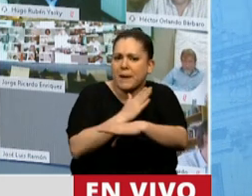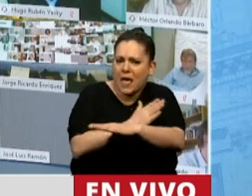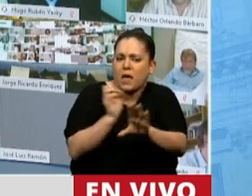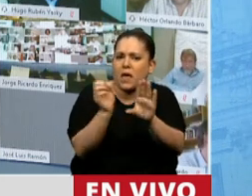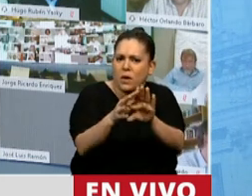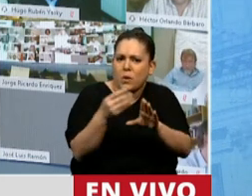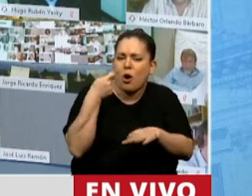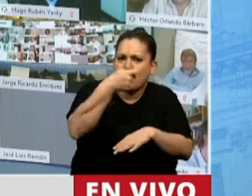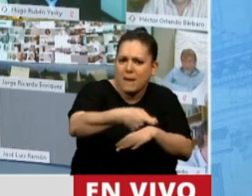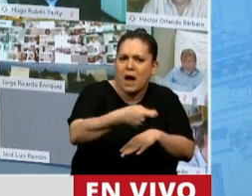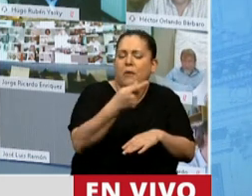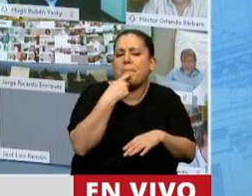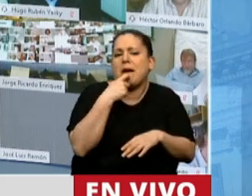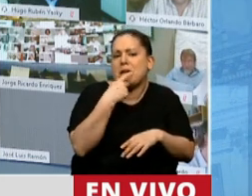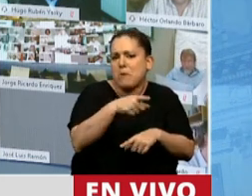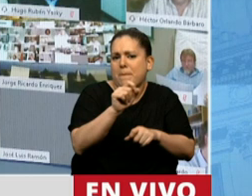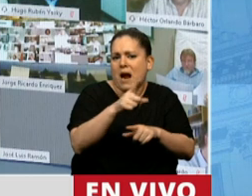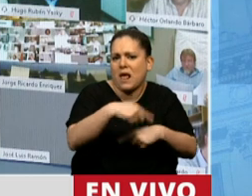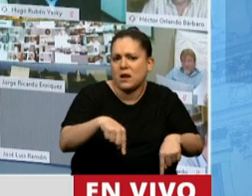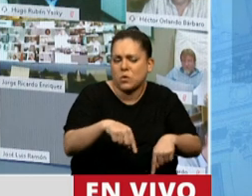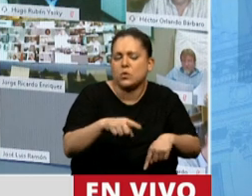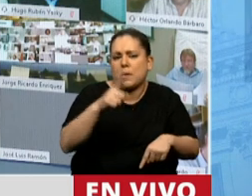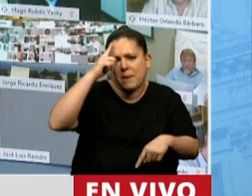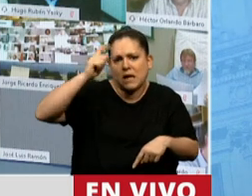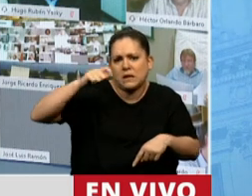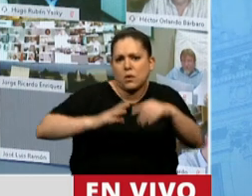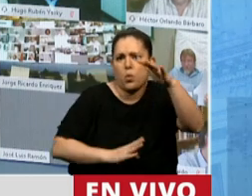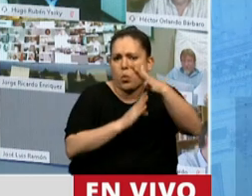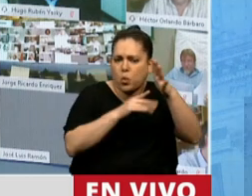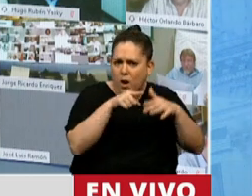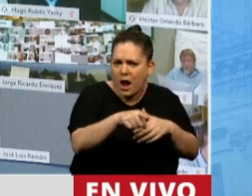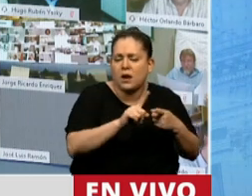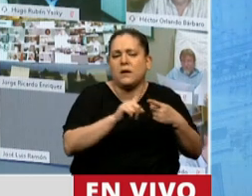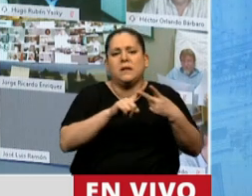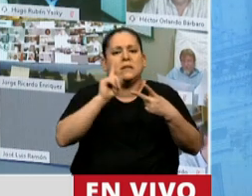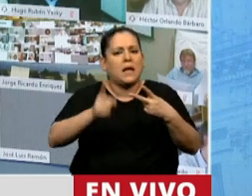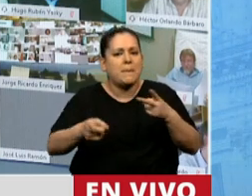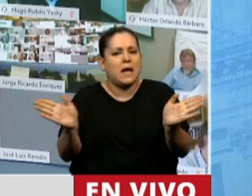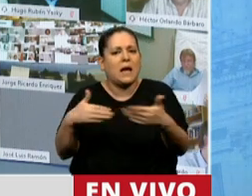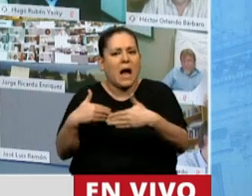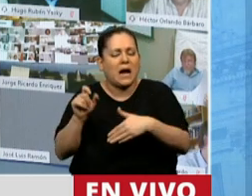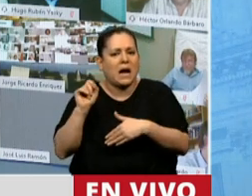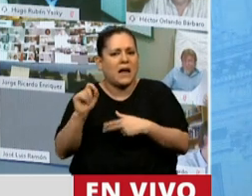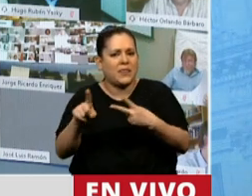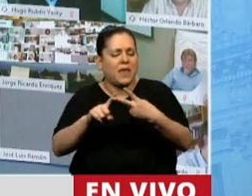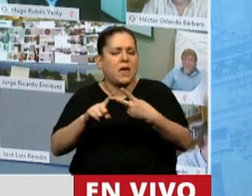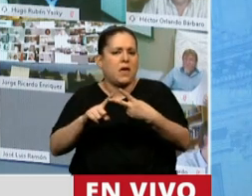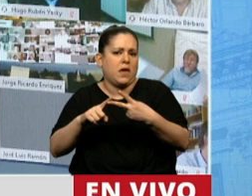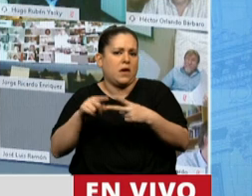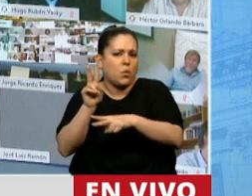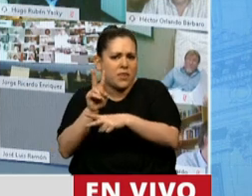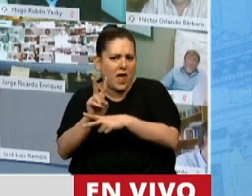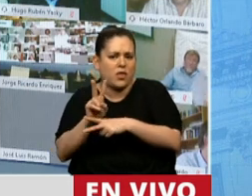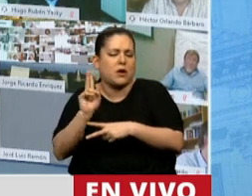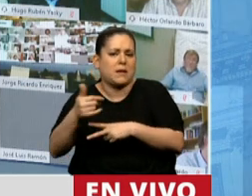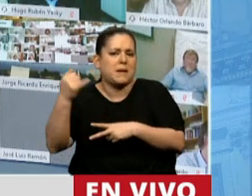admisibilidad en un recurso ante tribunales superiores el pago de caja previsional de abogado y procuradores y